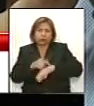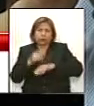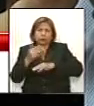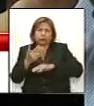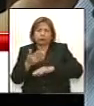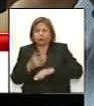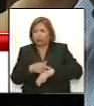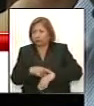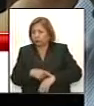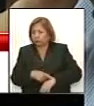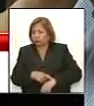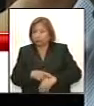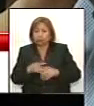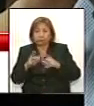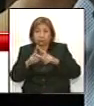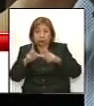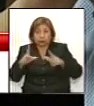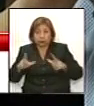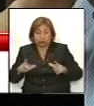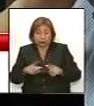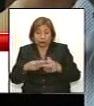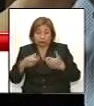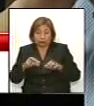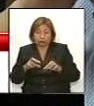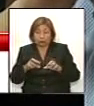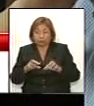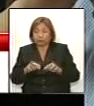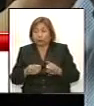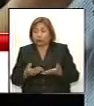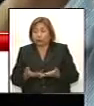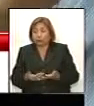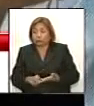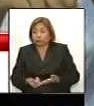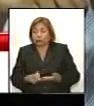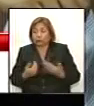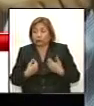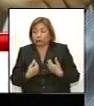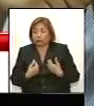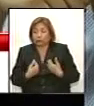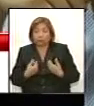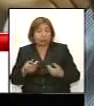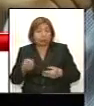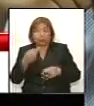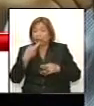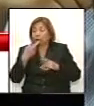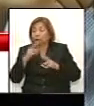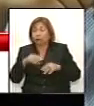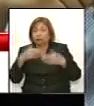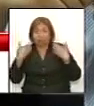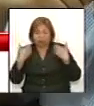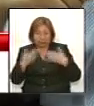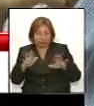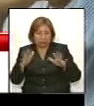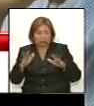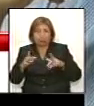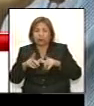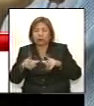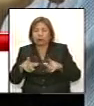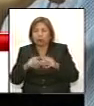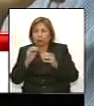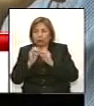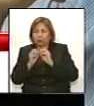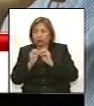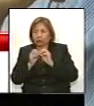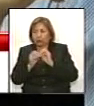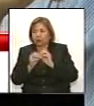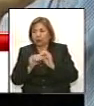con lo que es la licencia, ¿no?, que se nos venció, y ahí tuvimos un tiempo que no contestamos, pero una vez que la habilitaron, que lo solucionaron, ¿no?,